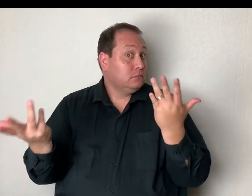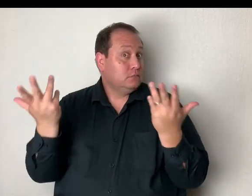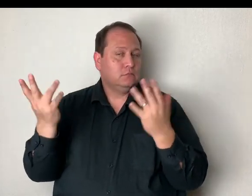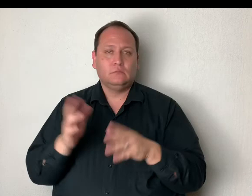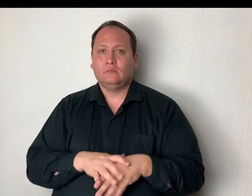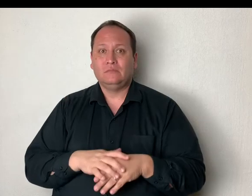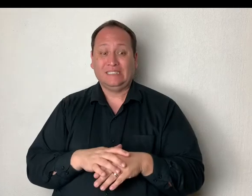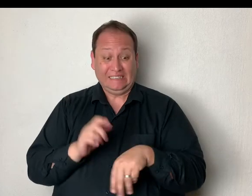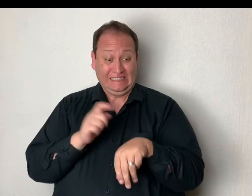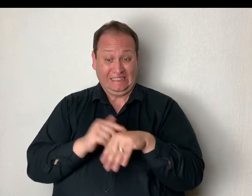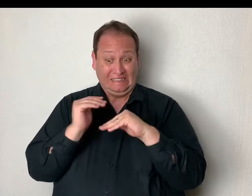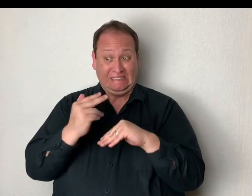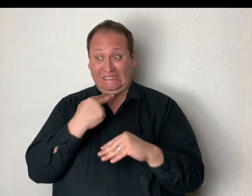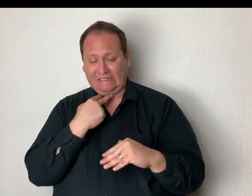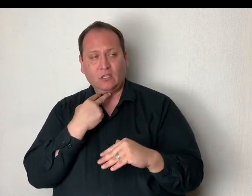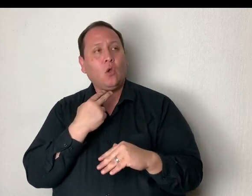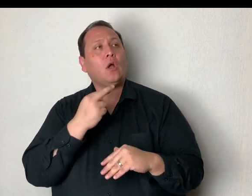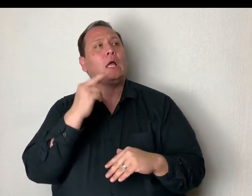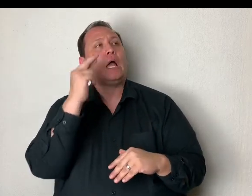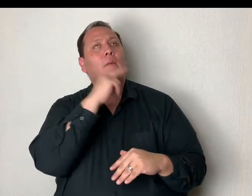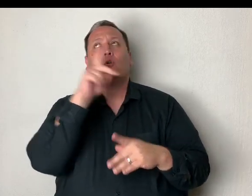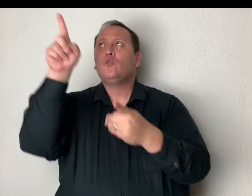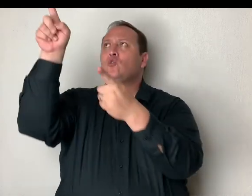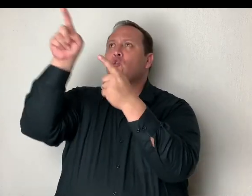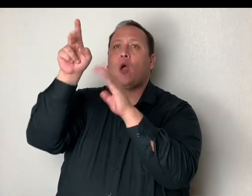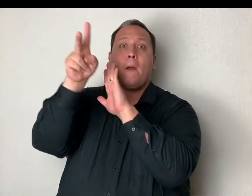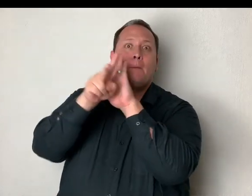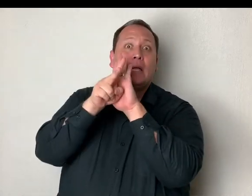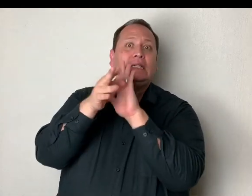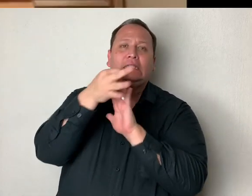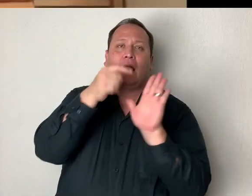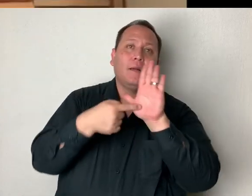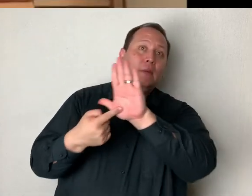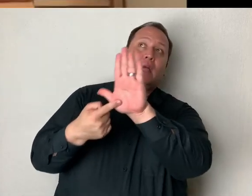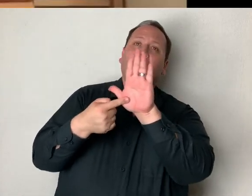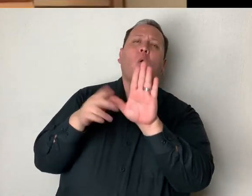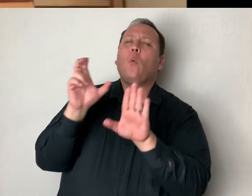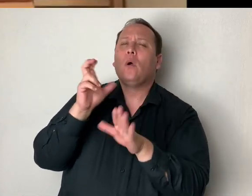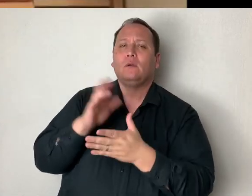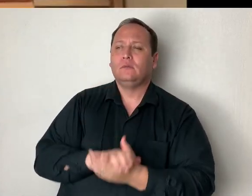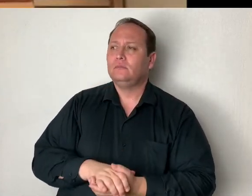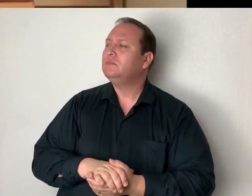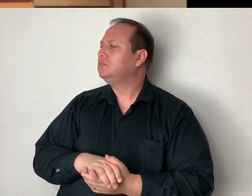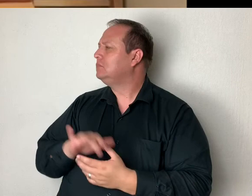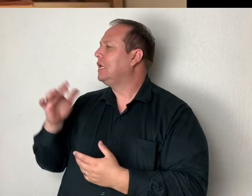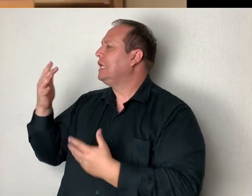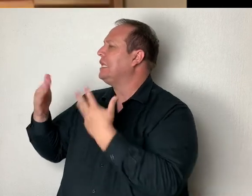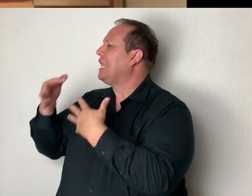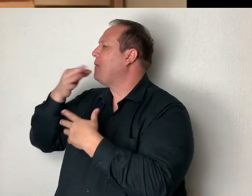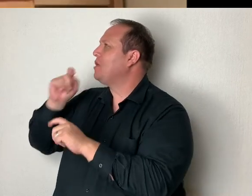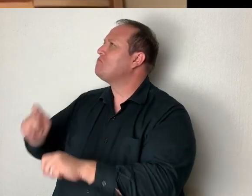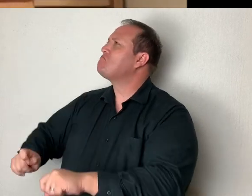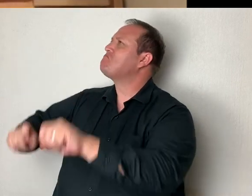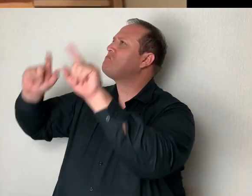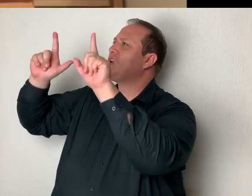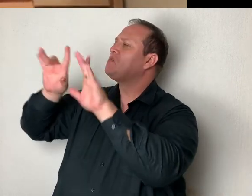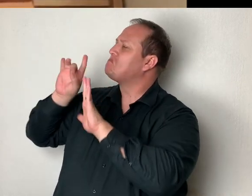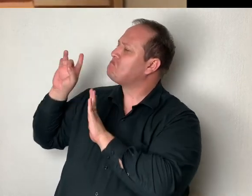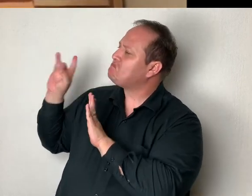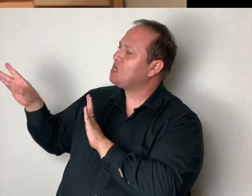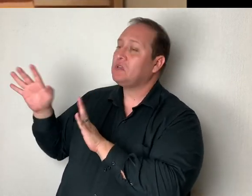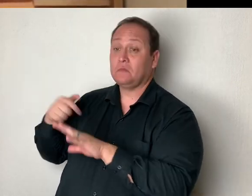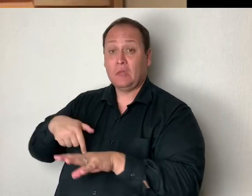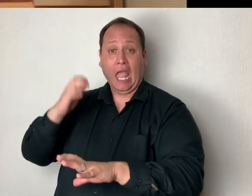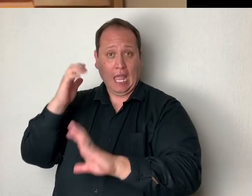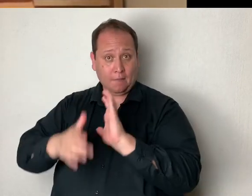tan rápido podemos obtener este video lo más rápido posible? Sí, adentro de 15 minutos te lo puedo enviar. Al terminar este evento en